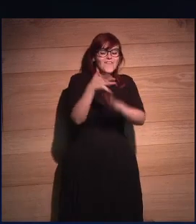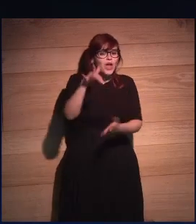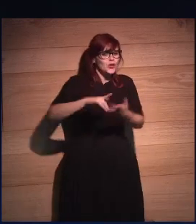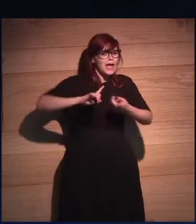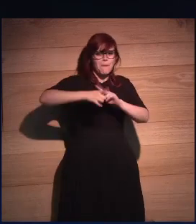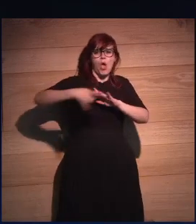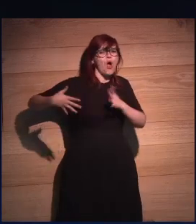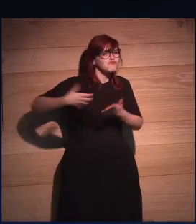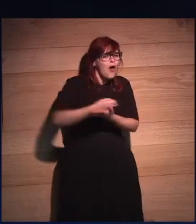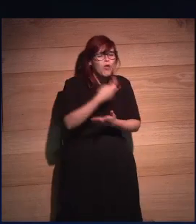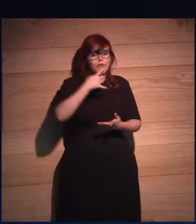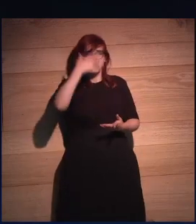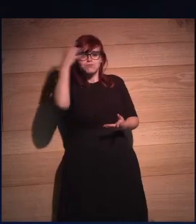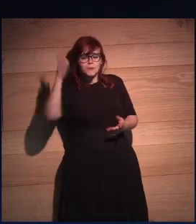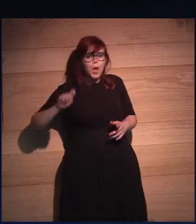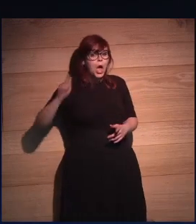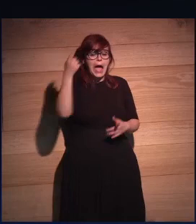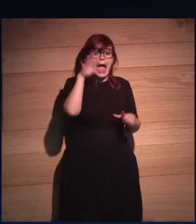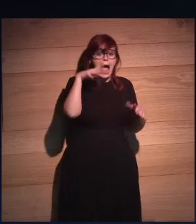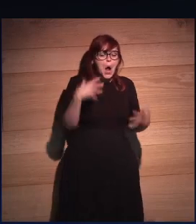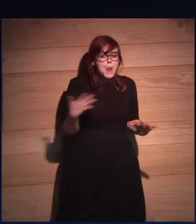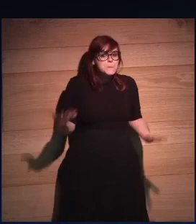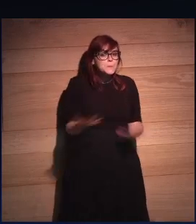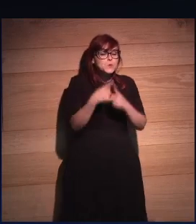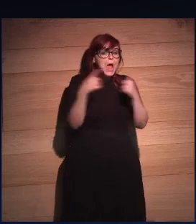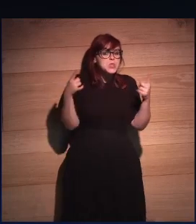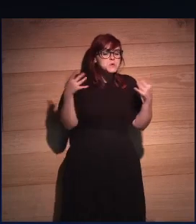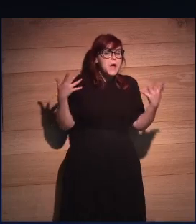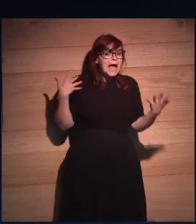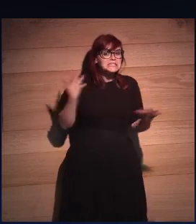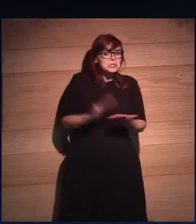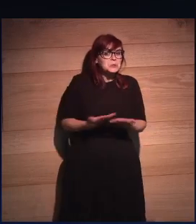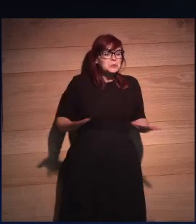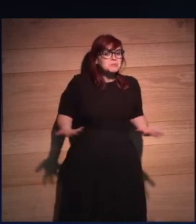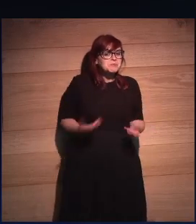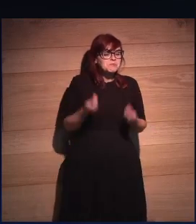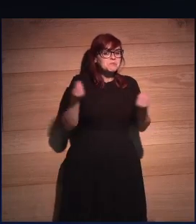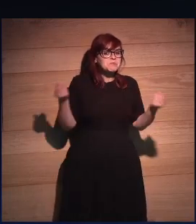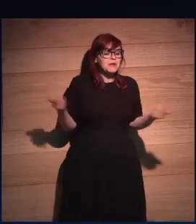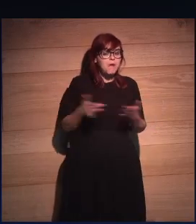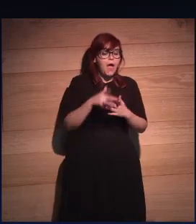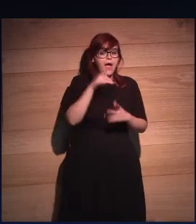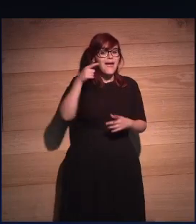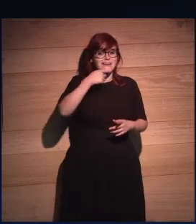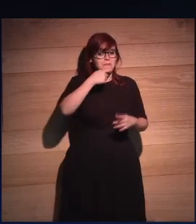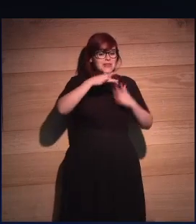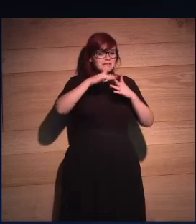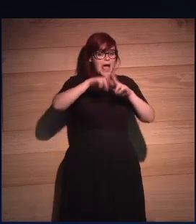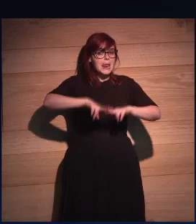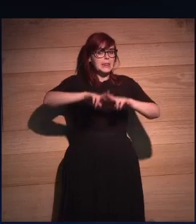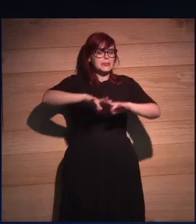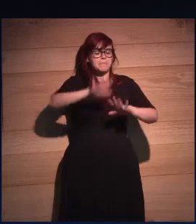que lo va a cambiar todo, este es el partido que lo acaba todo. Y sin embargo, ha pasado un año y yo la sensación que tengo es de que Cambridge Analytica